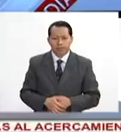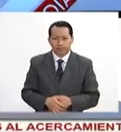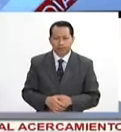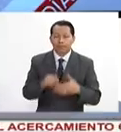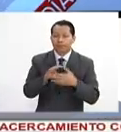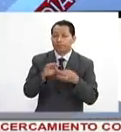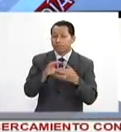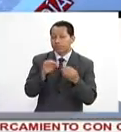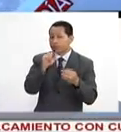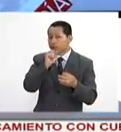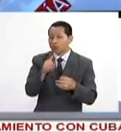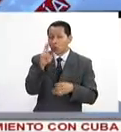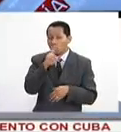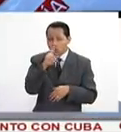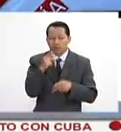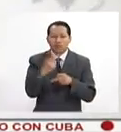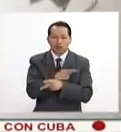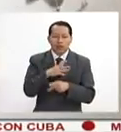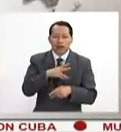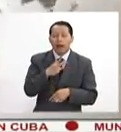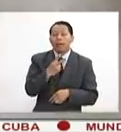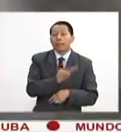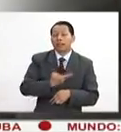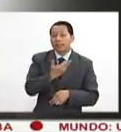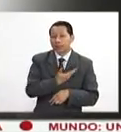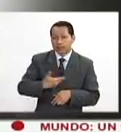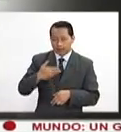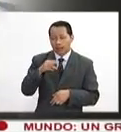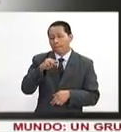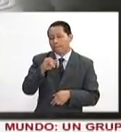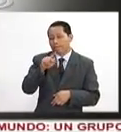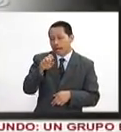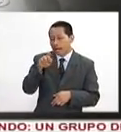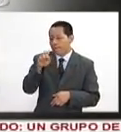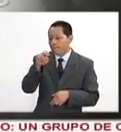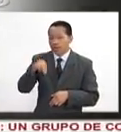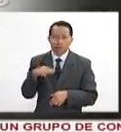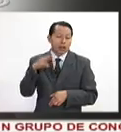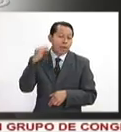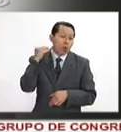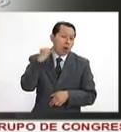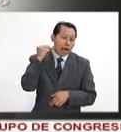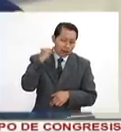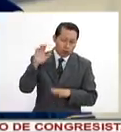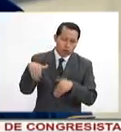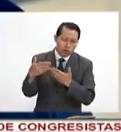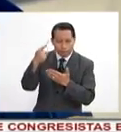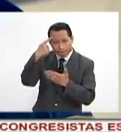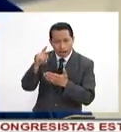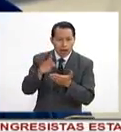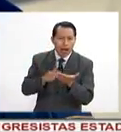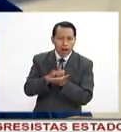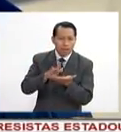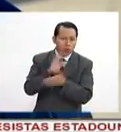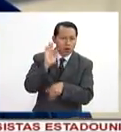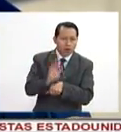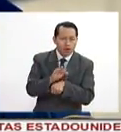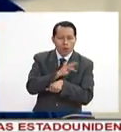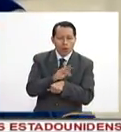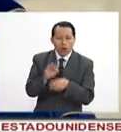Siguiendo con la trama rusa, el vicepresidente de Estados Unidos, Mike Pence, contrató a un abogado externo a la Casa Blanca para que lo asista en las peticiones